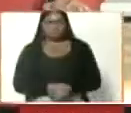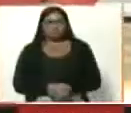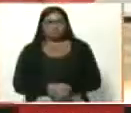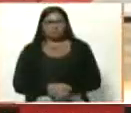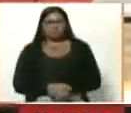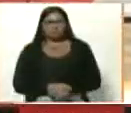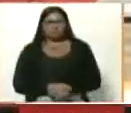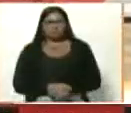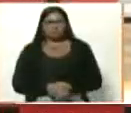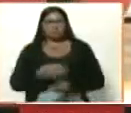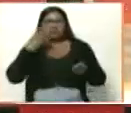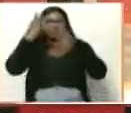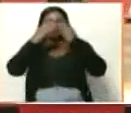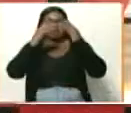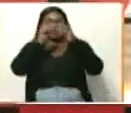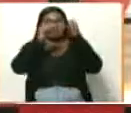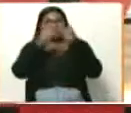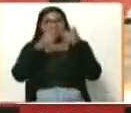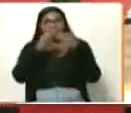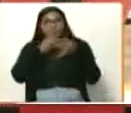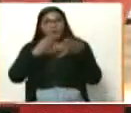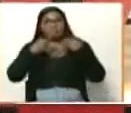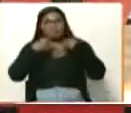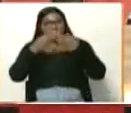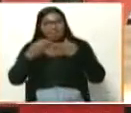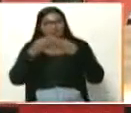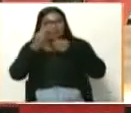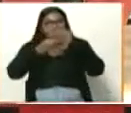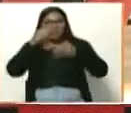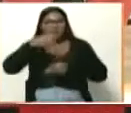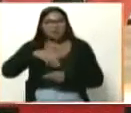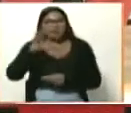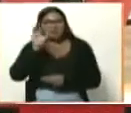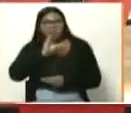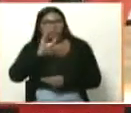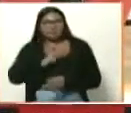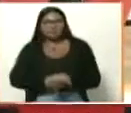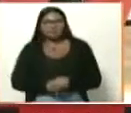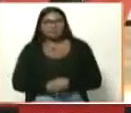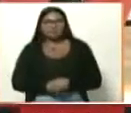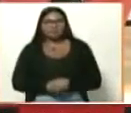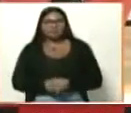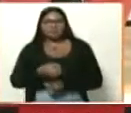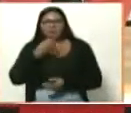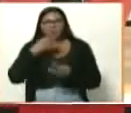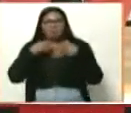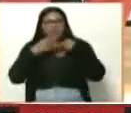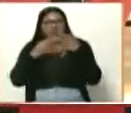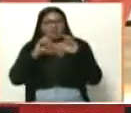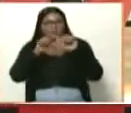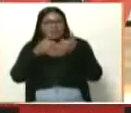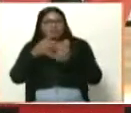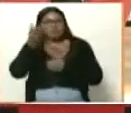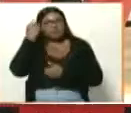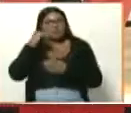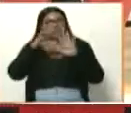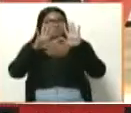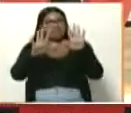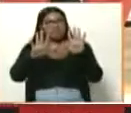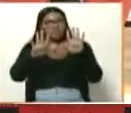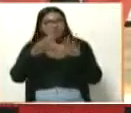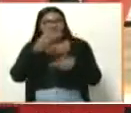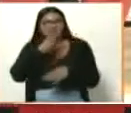esta Feria Artesanal del Buen Vivir que se está desarrollando acá en la ciudad capital, en el Eje del Buen Vivir, que arrancó el pasado 10